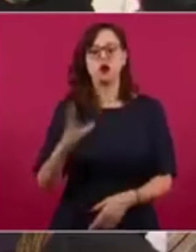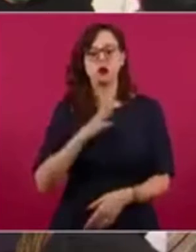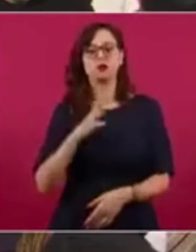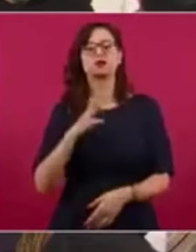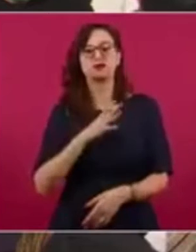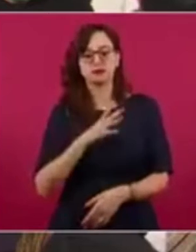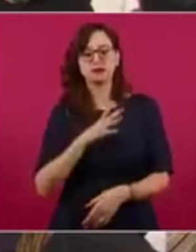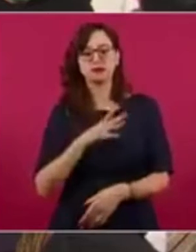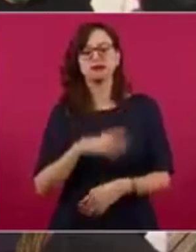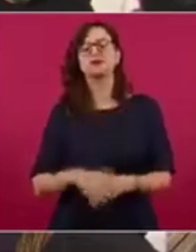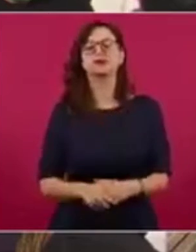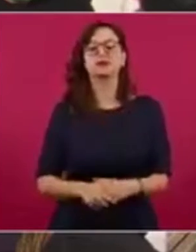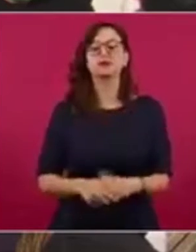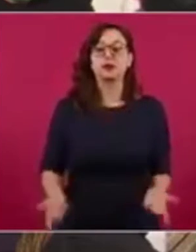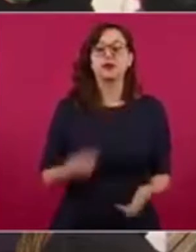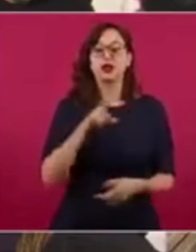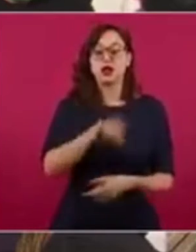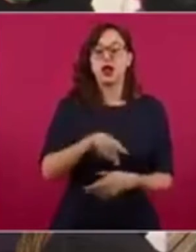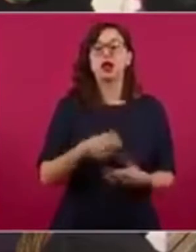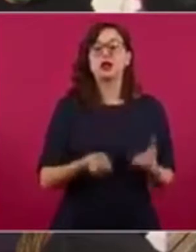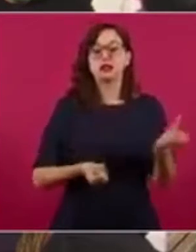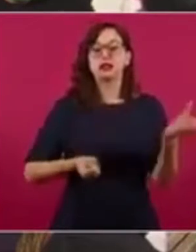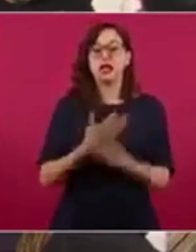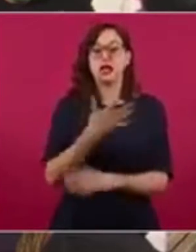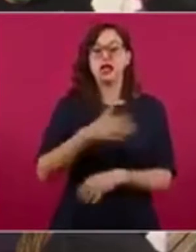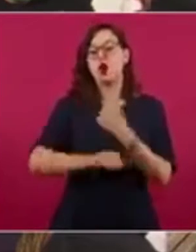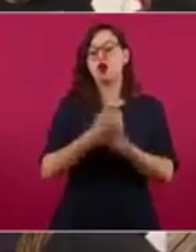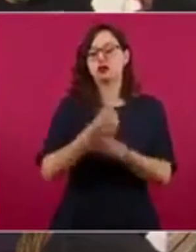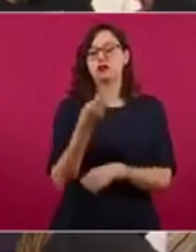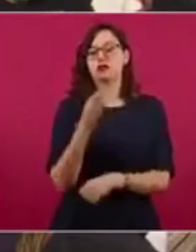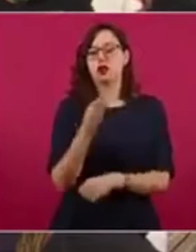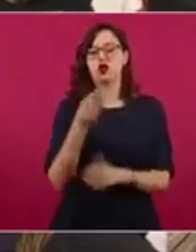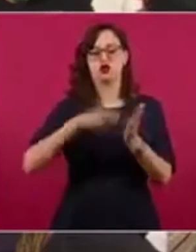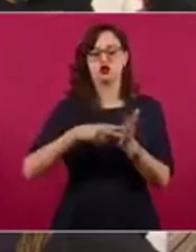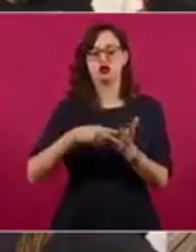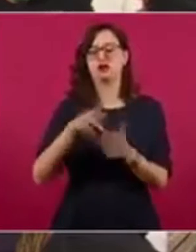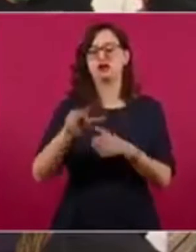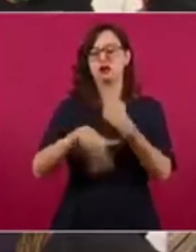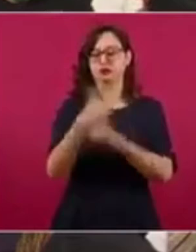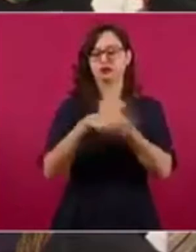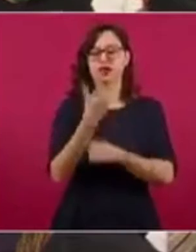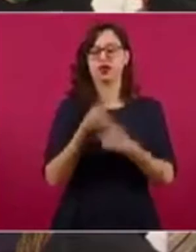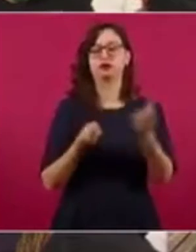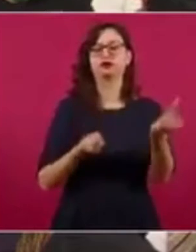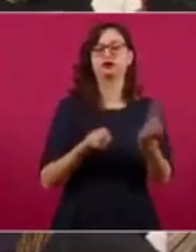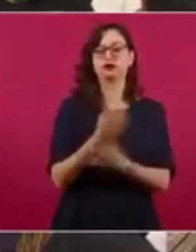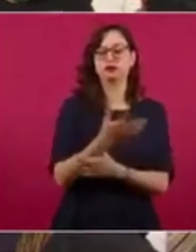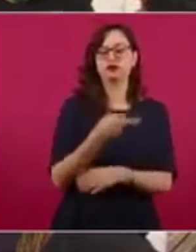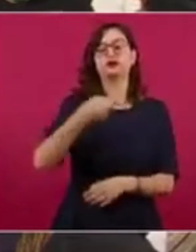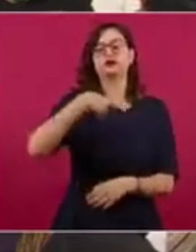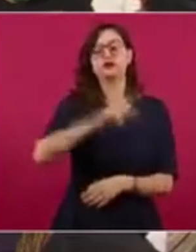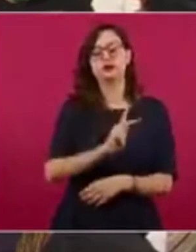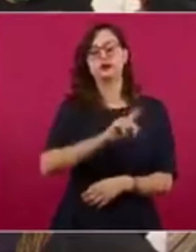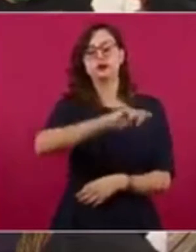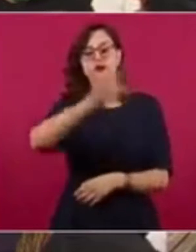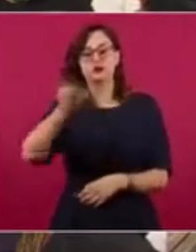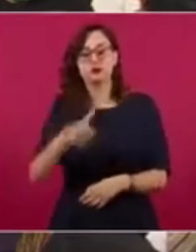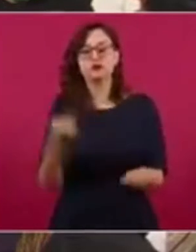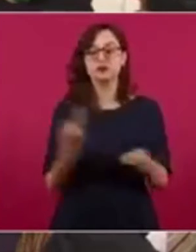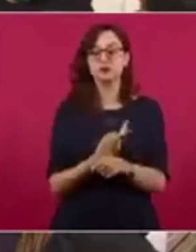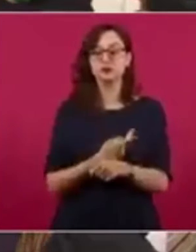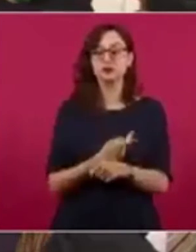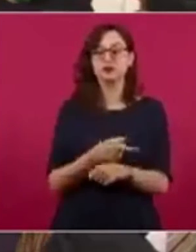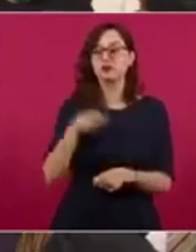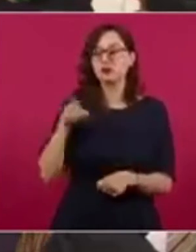el 11 de mayo del 2013, pero la CEAF y el mecanismo no quieren